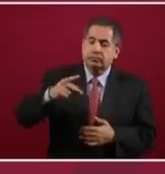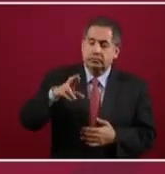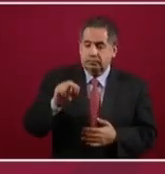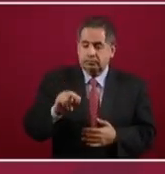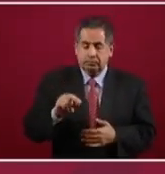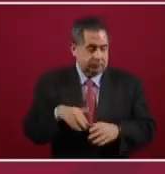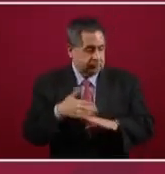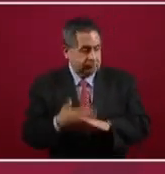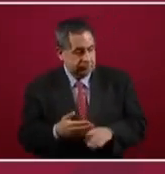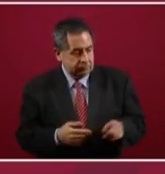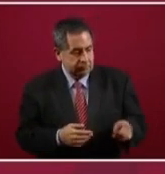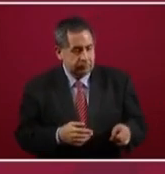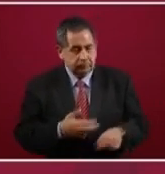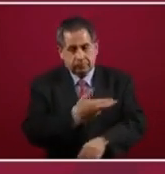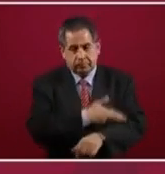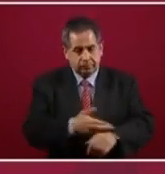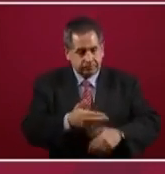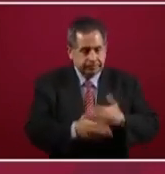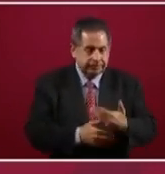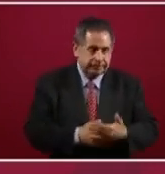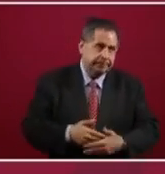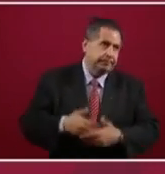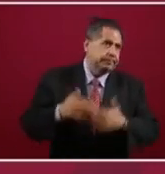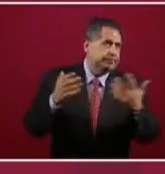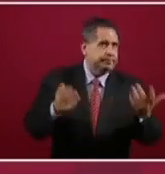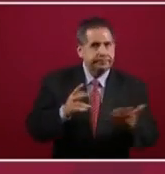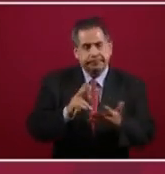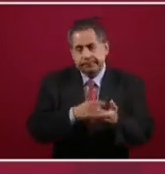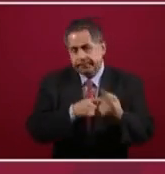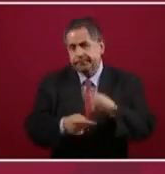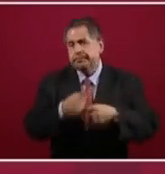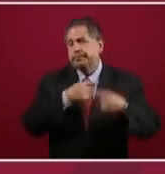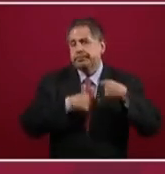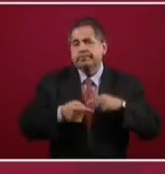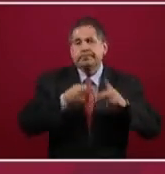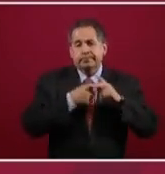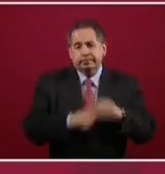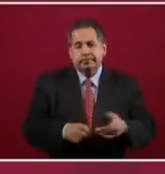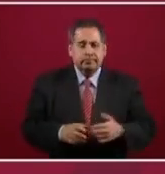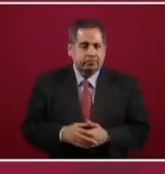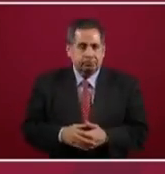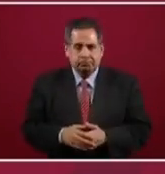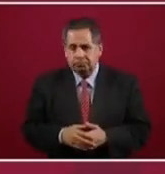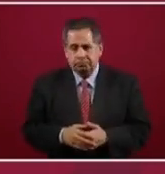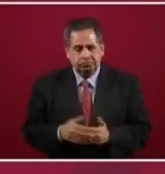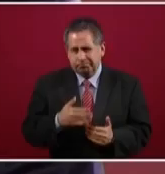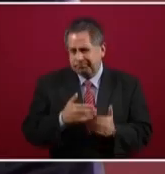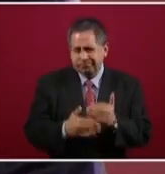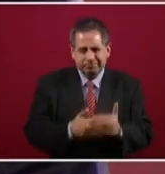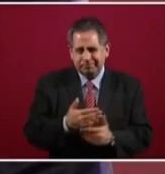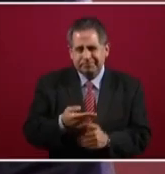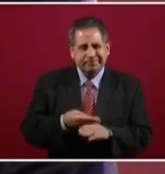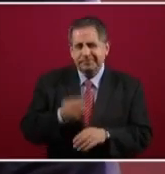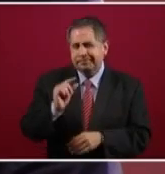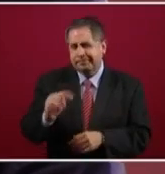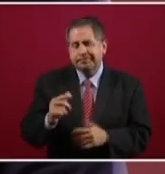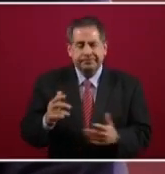en contra de los procedimientos que se están llevando a cabo y no se avanza, o se avanza muy